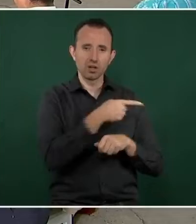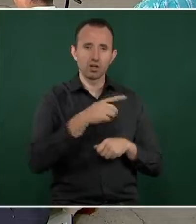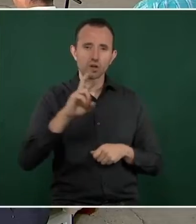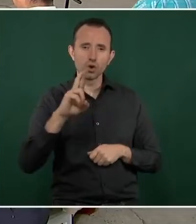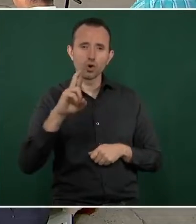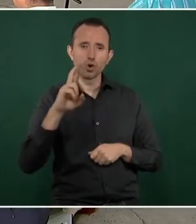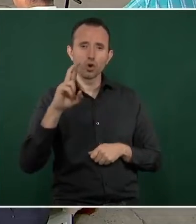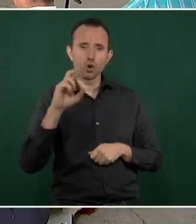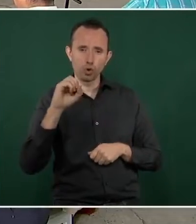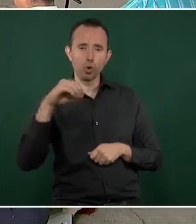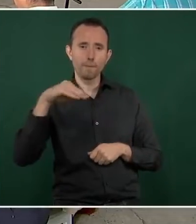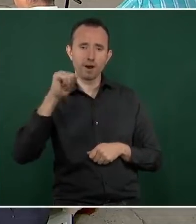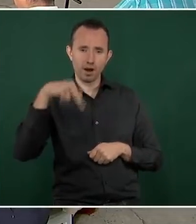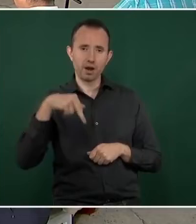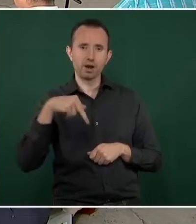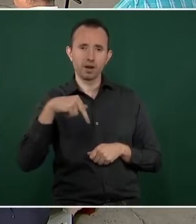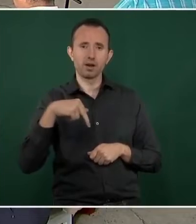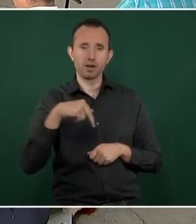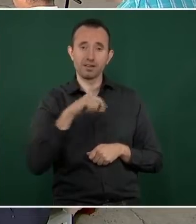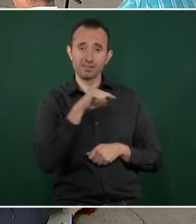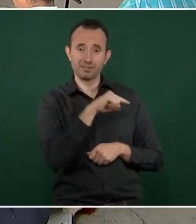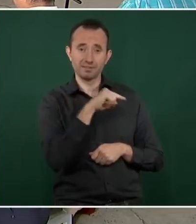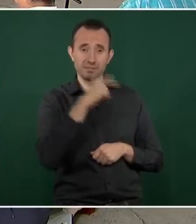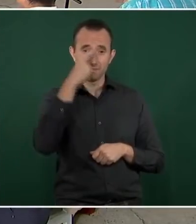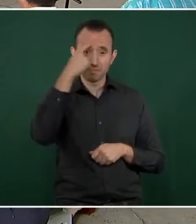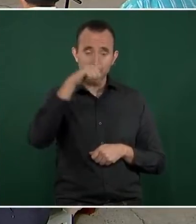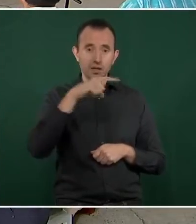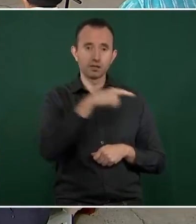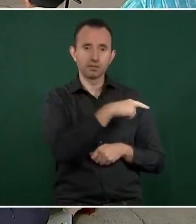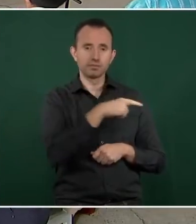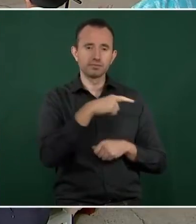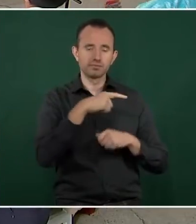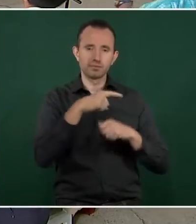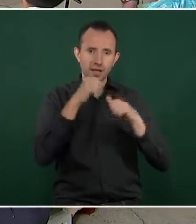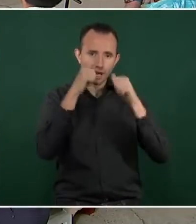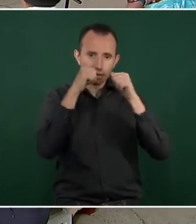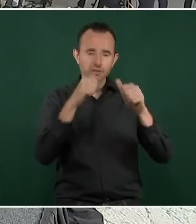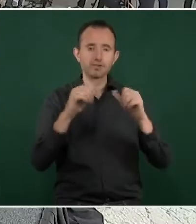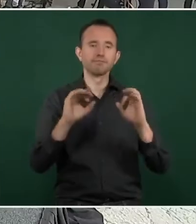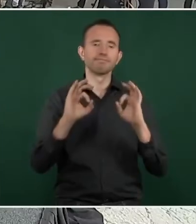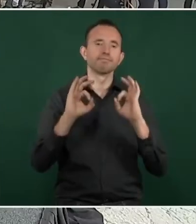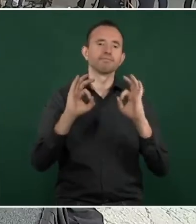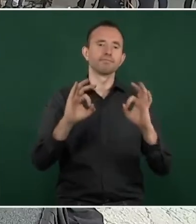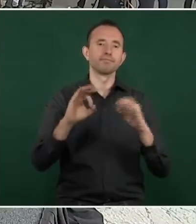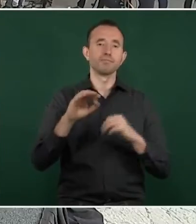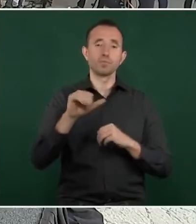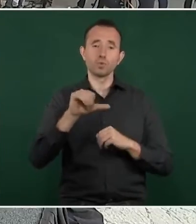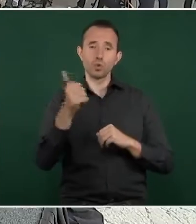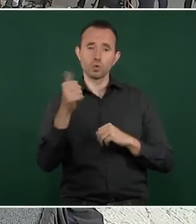para que se atienda lo que estás planteando. Muy bien, ¿a dónde quedamos por acá?